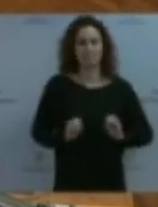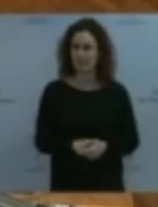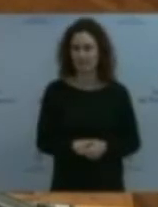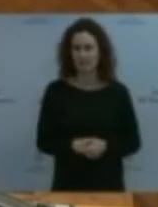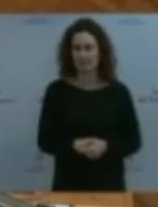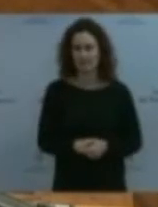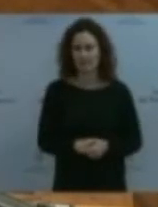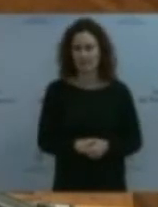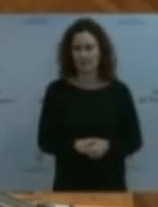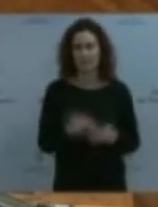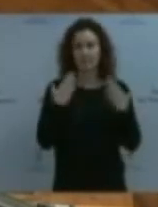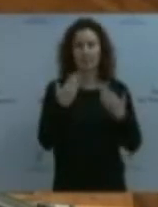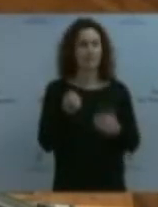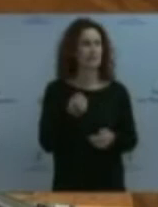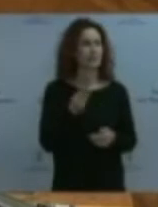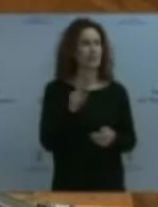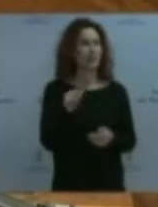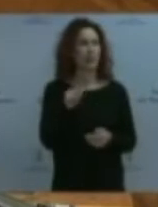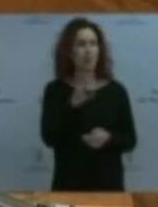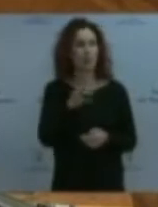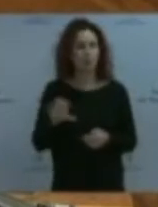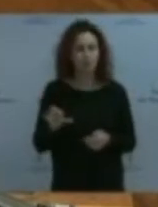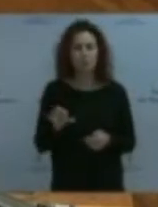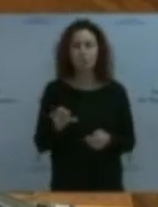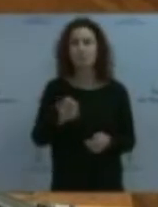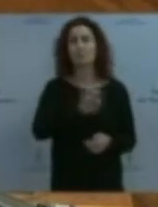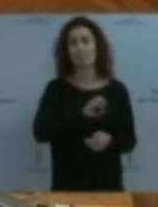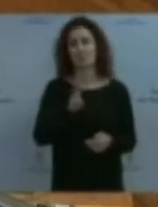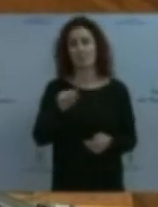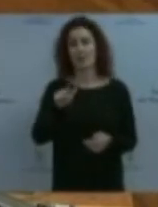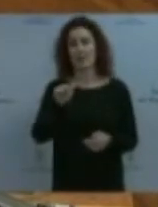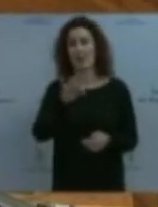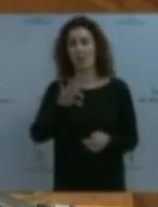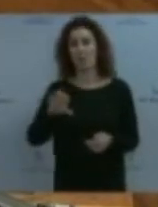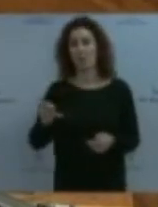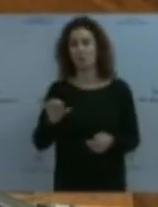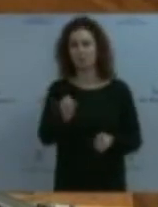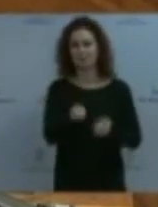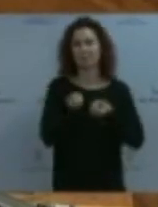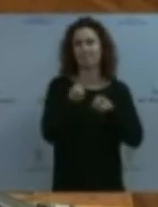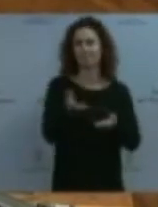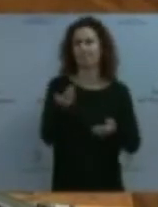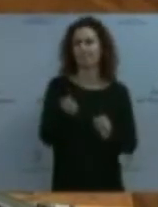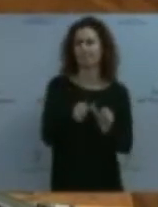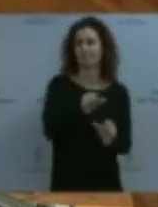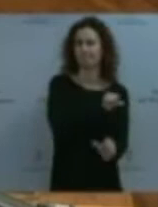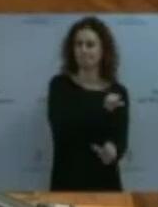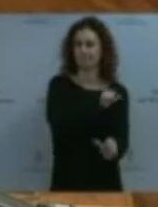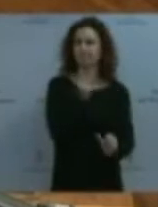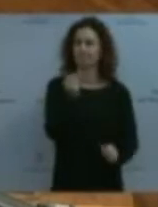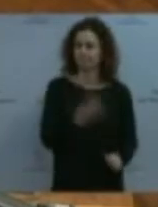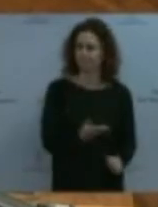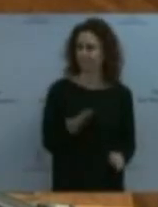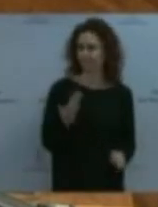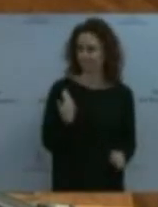Perlora? Señor Palacios, como ya he manifestado en anteriores ocasiones, recientemente, la gestión de la ciudad residencial de